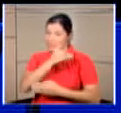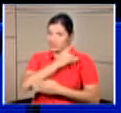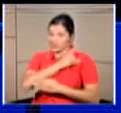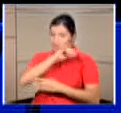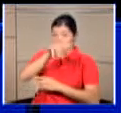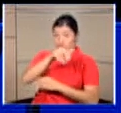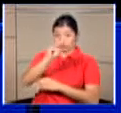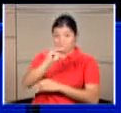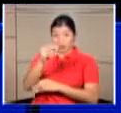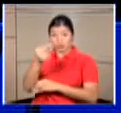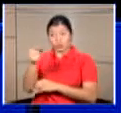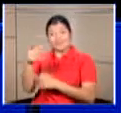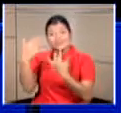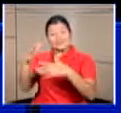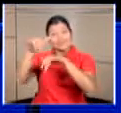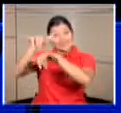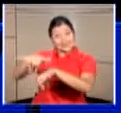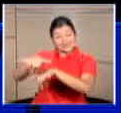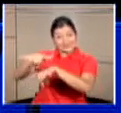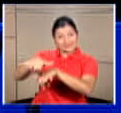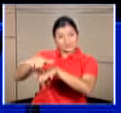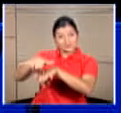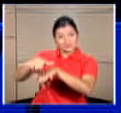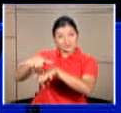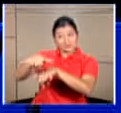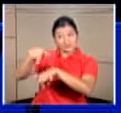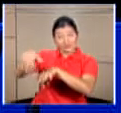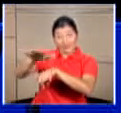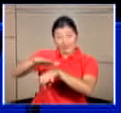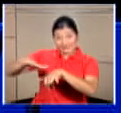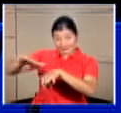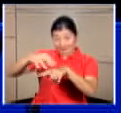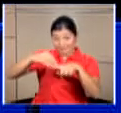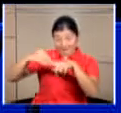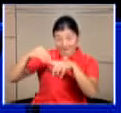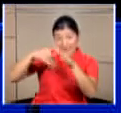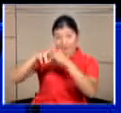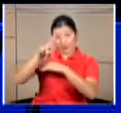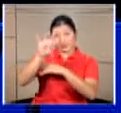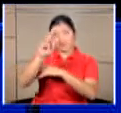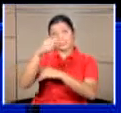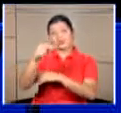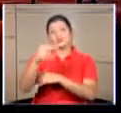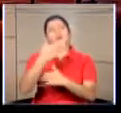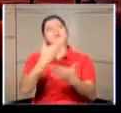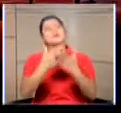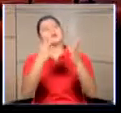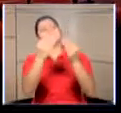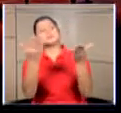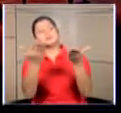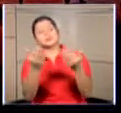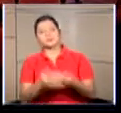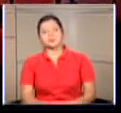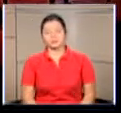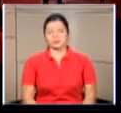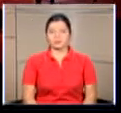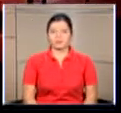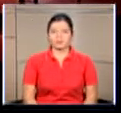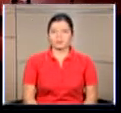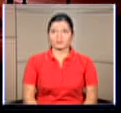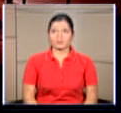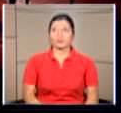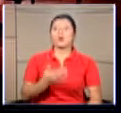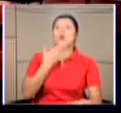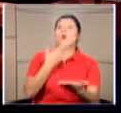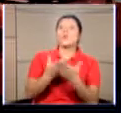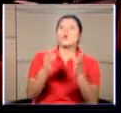Mario Guzmán, quien ya se encuentra en este momento en el set principal de RTN Noticias. José Mario, muy buenas noches. ¿Qué tal,